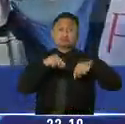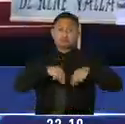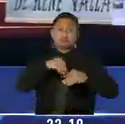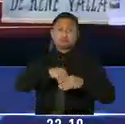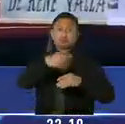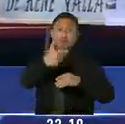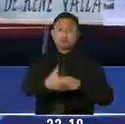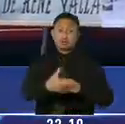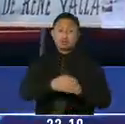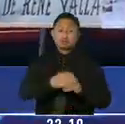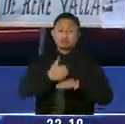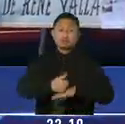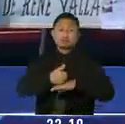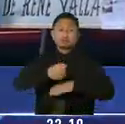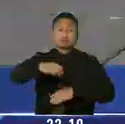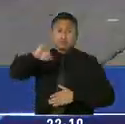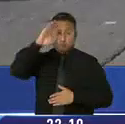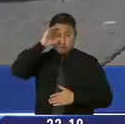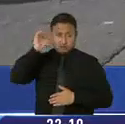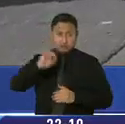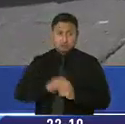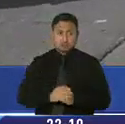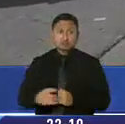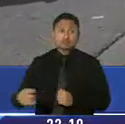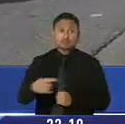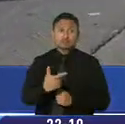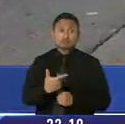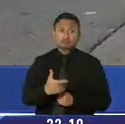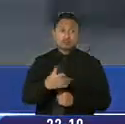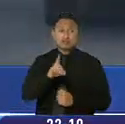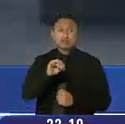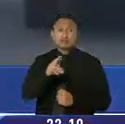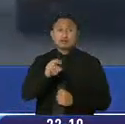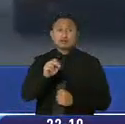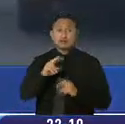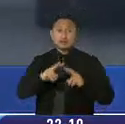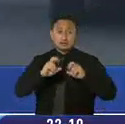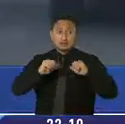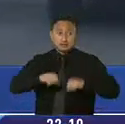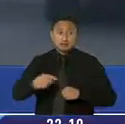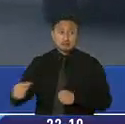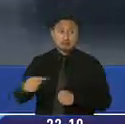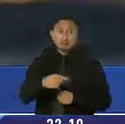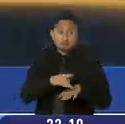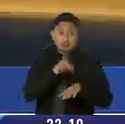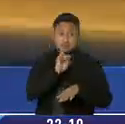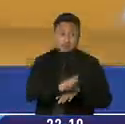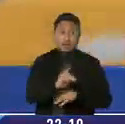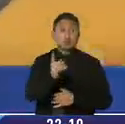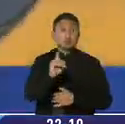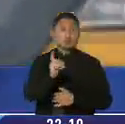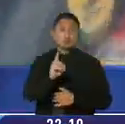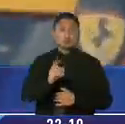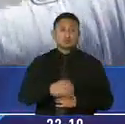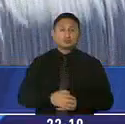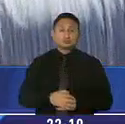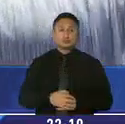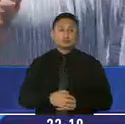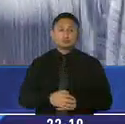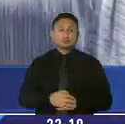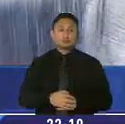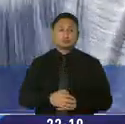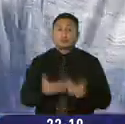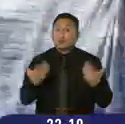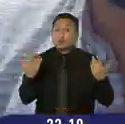comando policial apoyando la labor de la DINASED y que este caso no quede impune. Puede pasar a cualquier